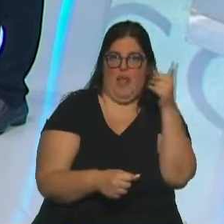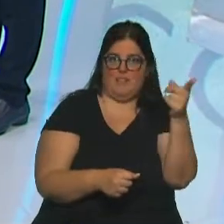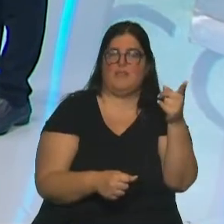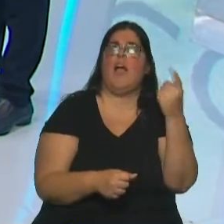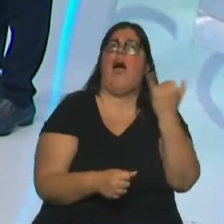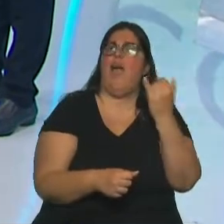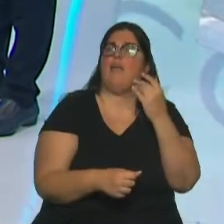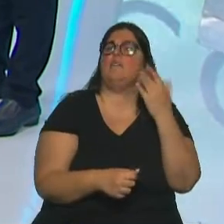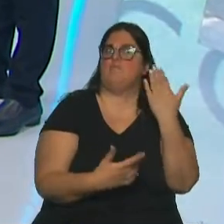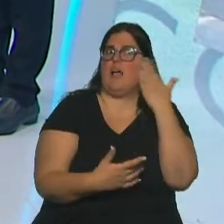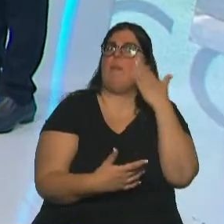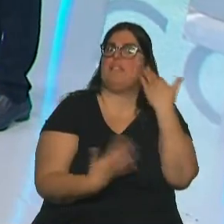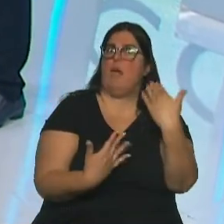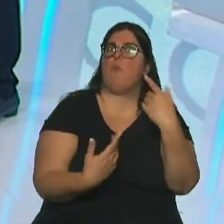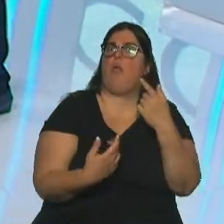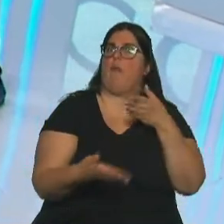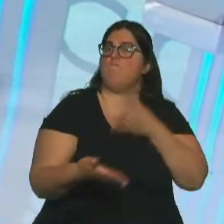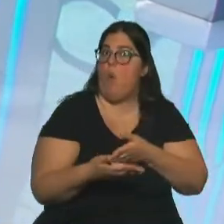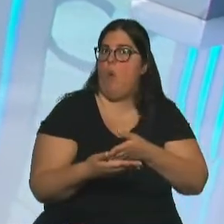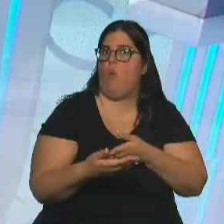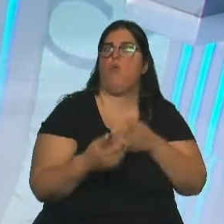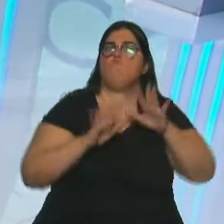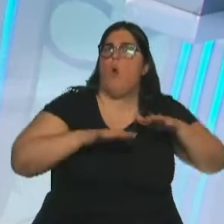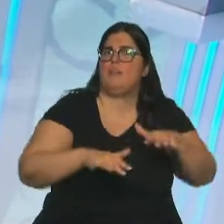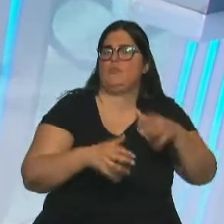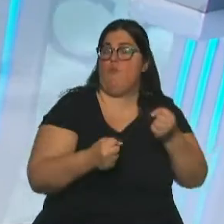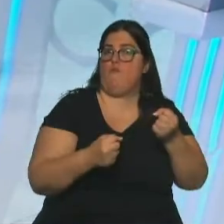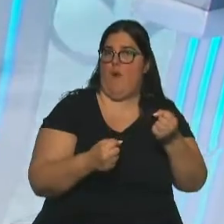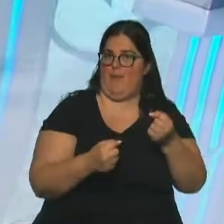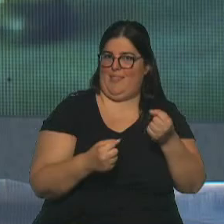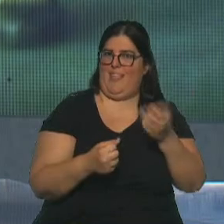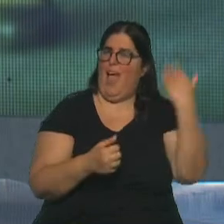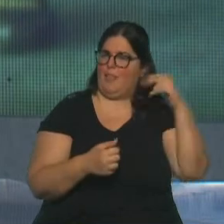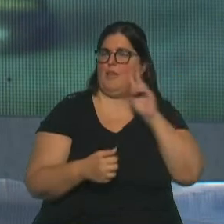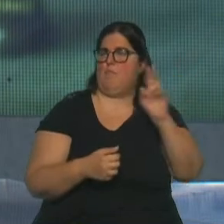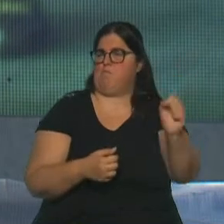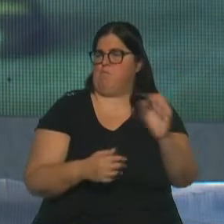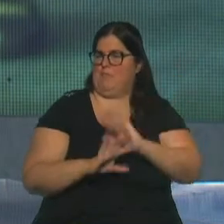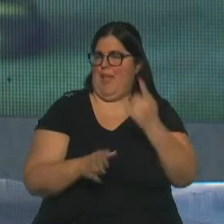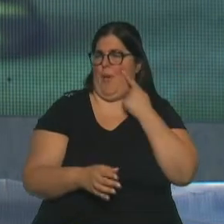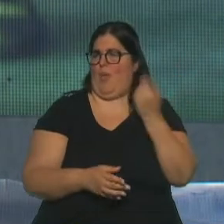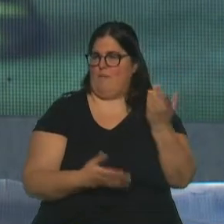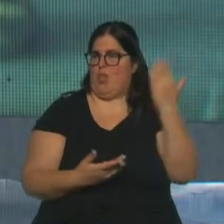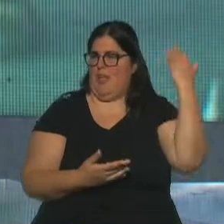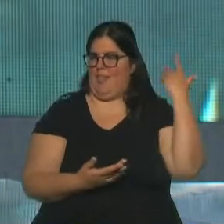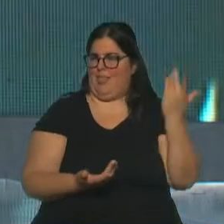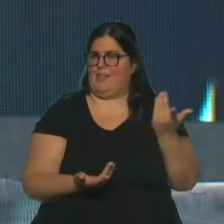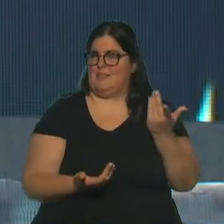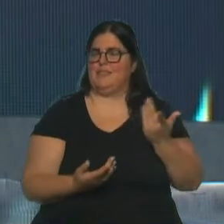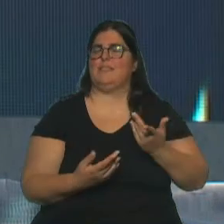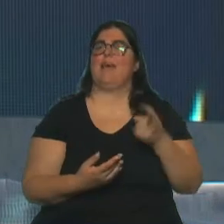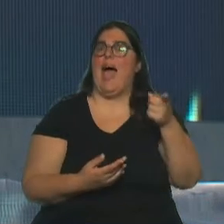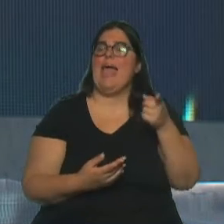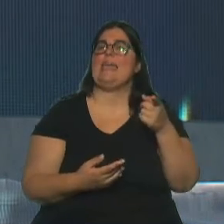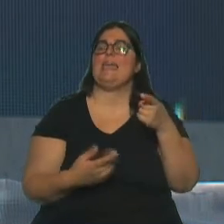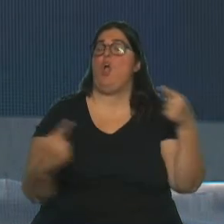una capacidad de impugnación muy fuerte y de movilización muy fuerte. Ya asistimos a ese tipo de movilizaciones en el pasado. Bueno, ahí hay una